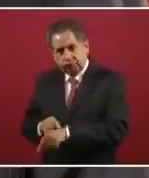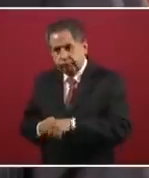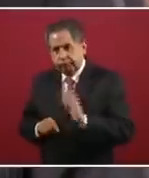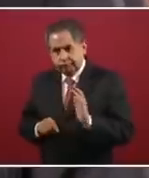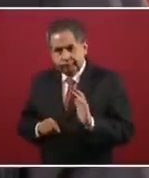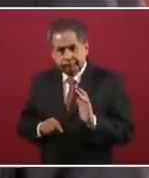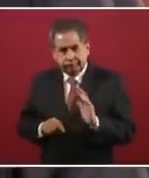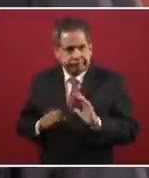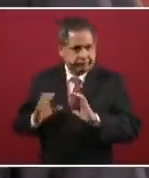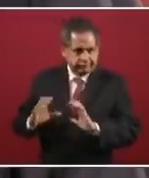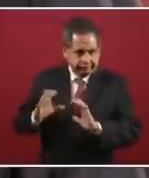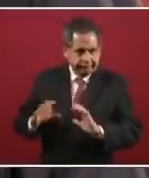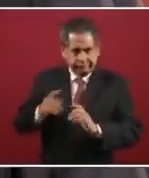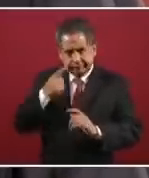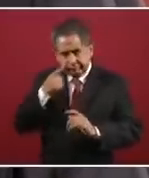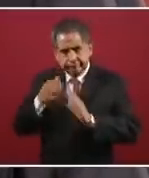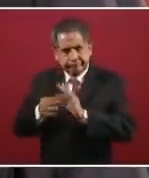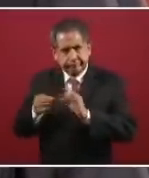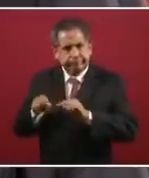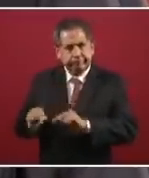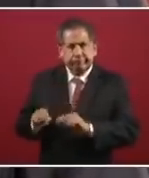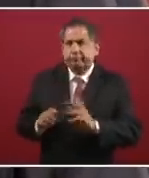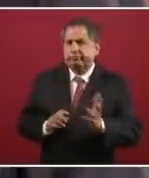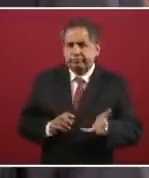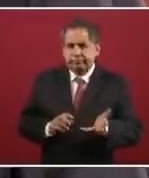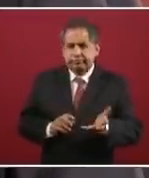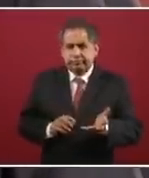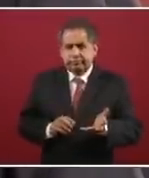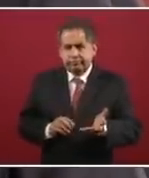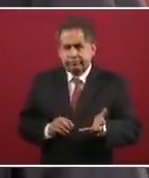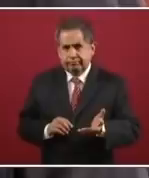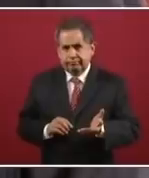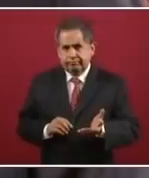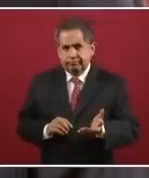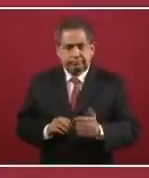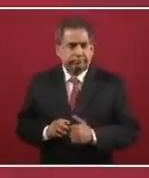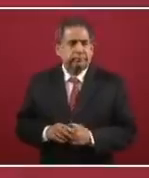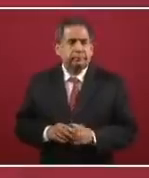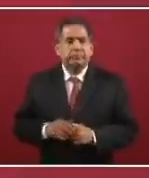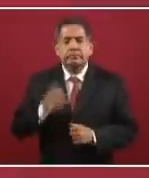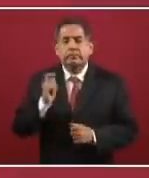muy pendientes, que de repente